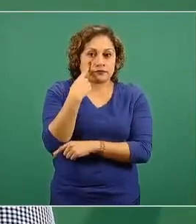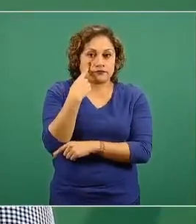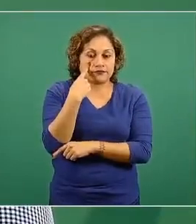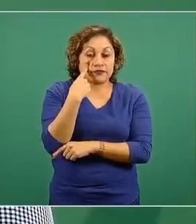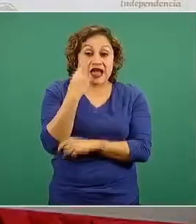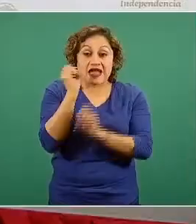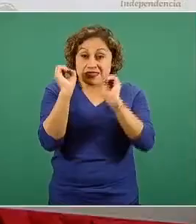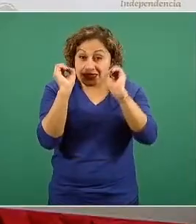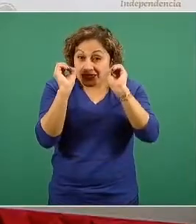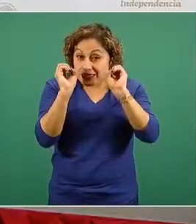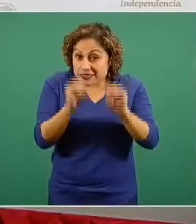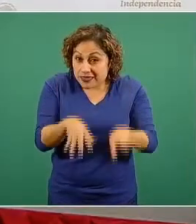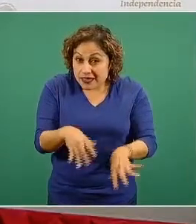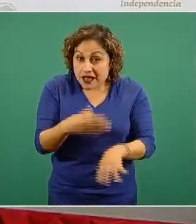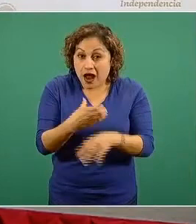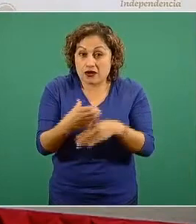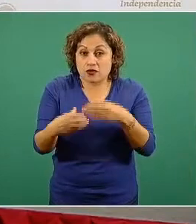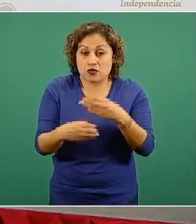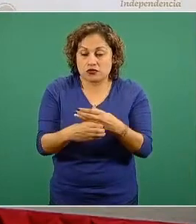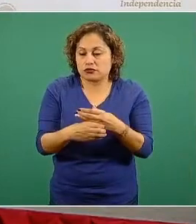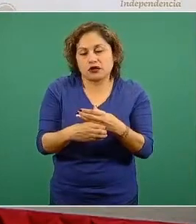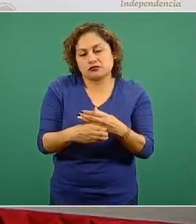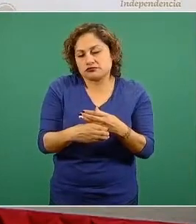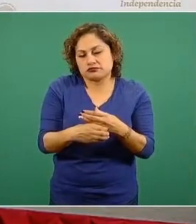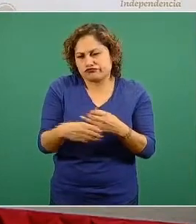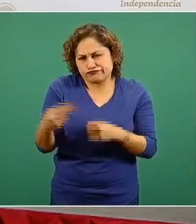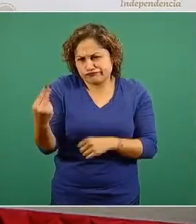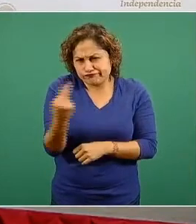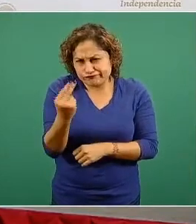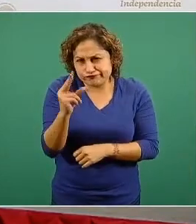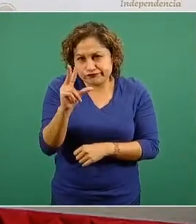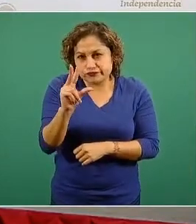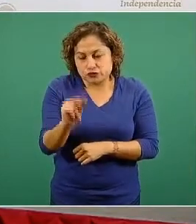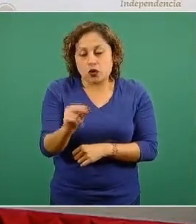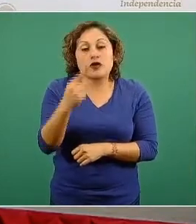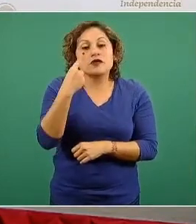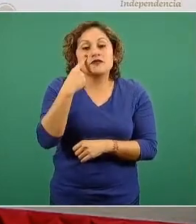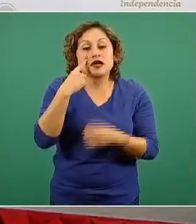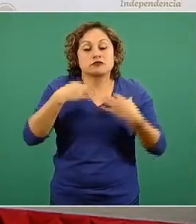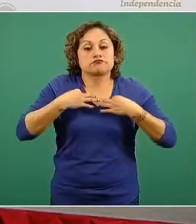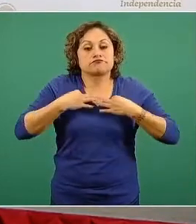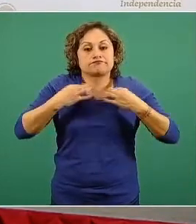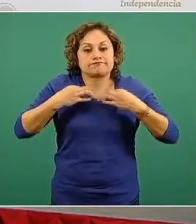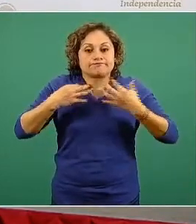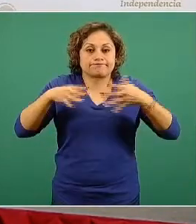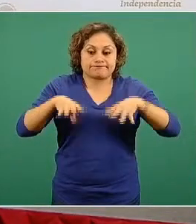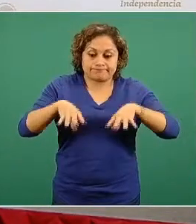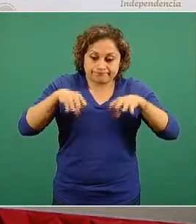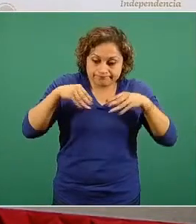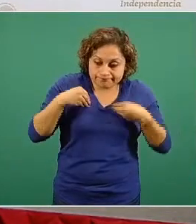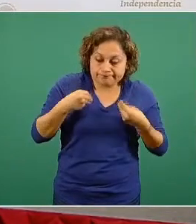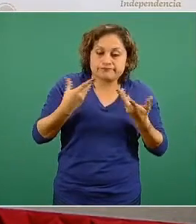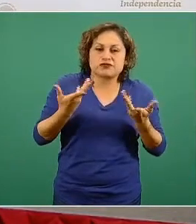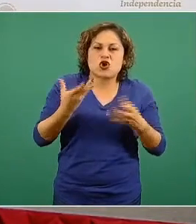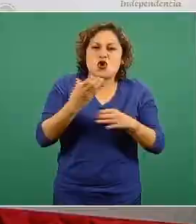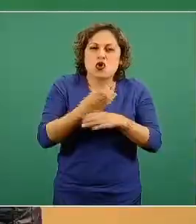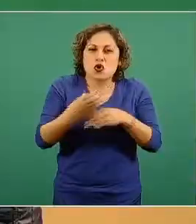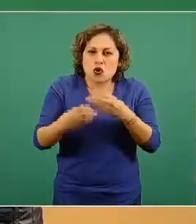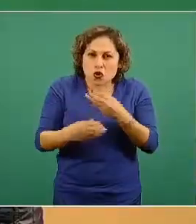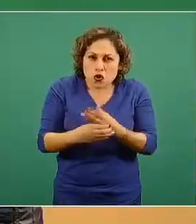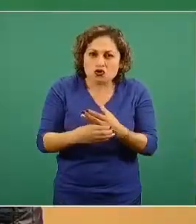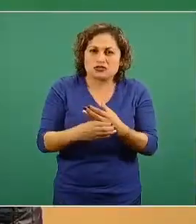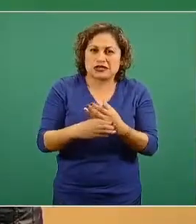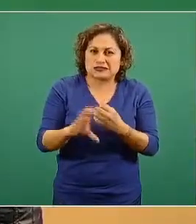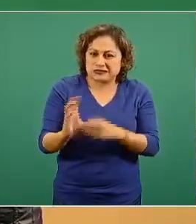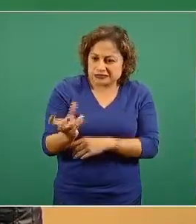determinado deshacerse de las cosas. Lo que son las prendas, los textiles, es decir, todo aquello que se pueda lavar,